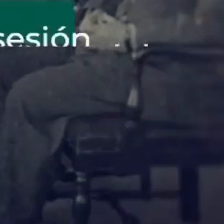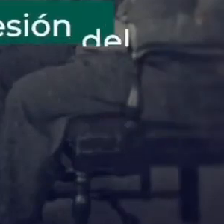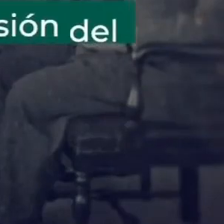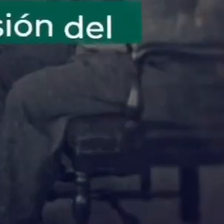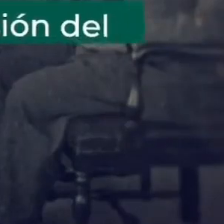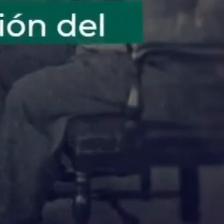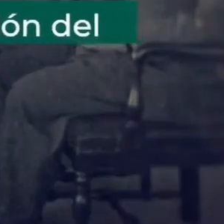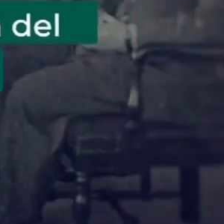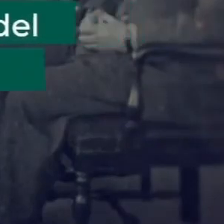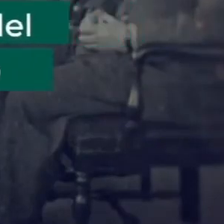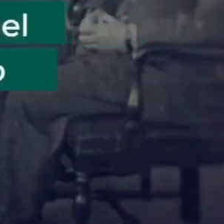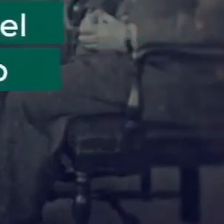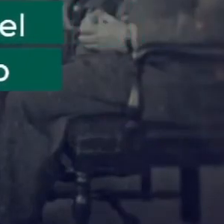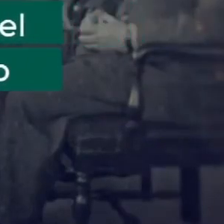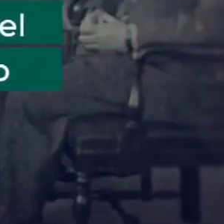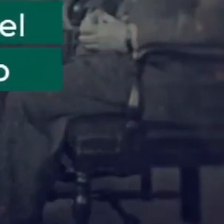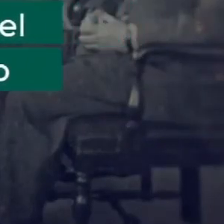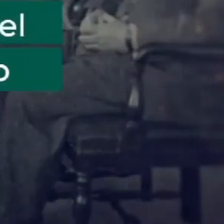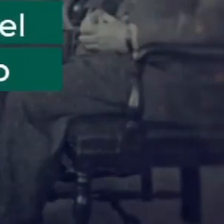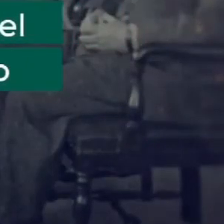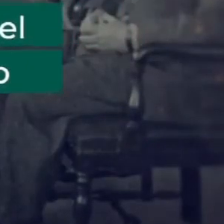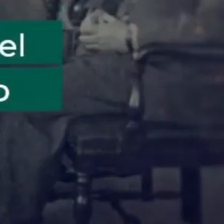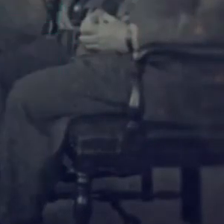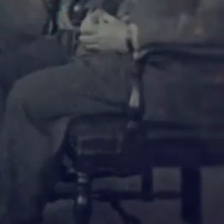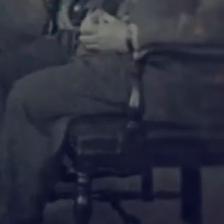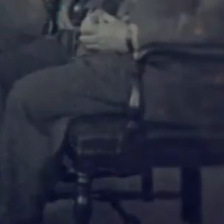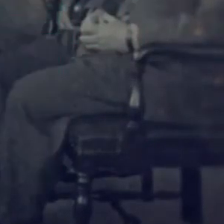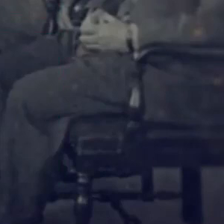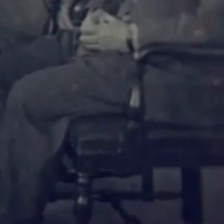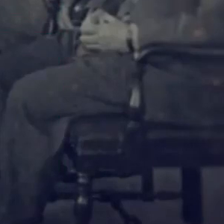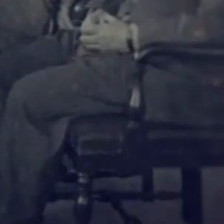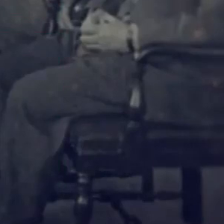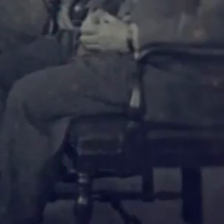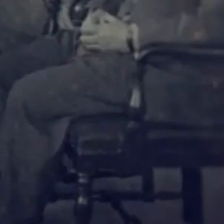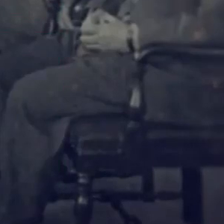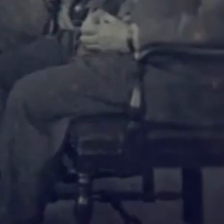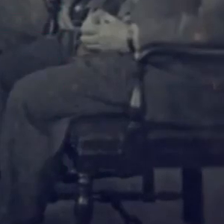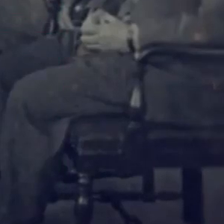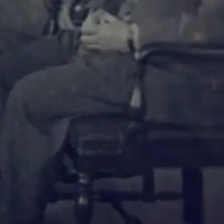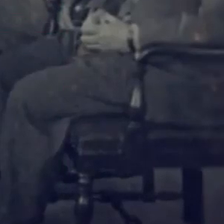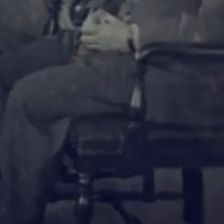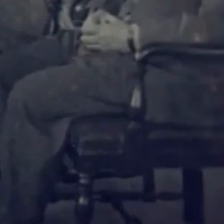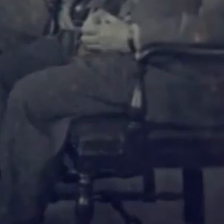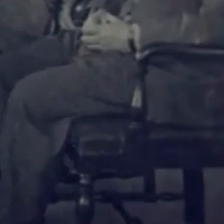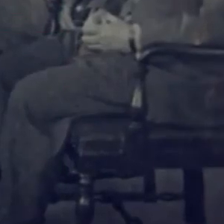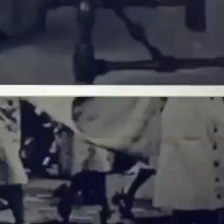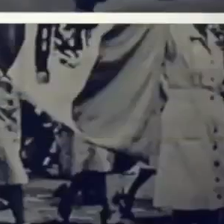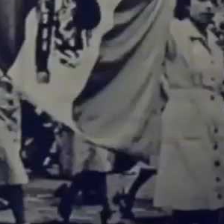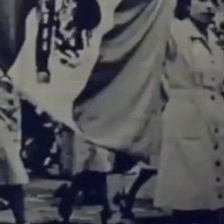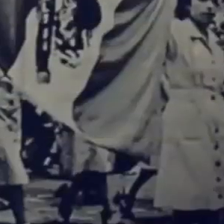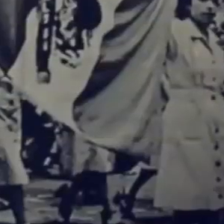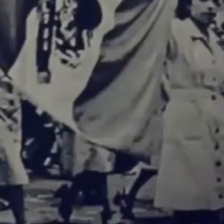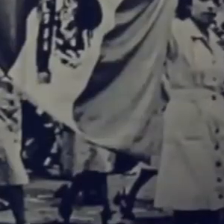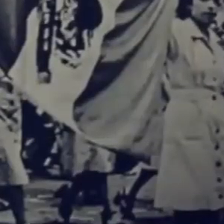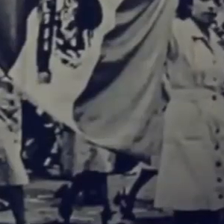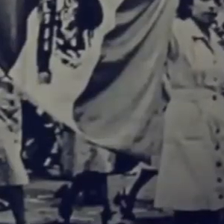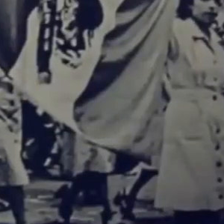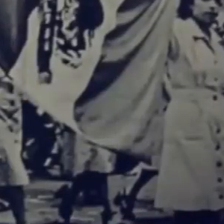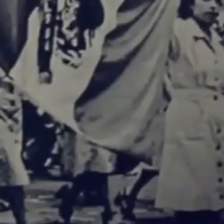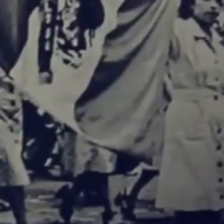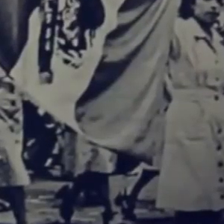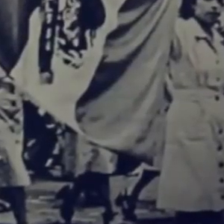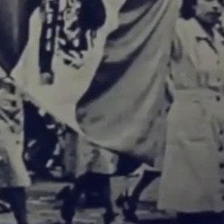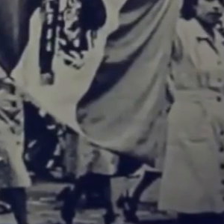primera sesión del Consejo Técnico del Instituto, y se nombra al doctor Gaudencio González Garza, jefe del Departamento Médico. En